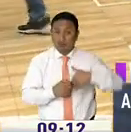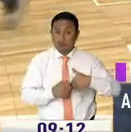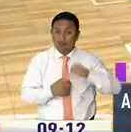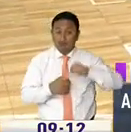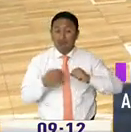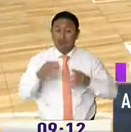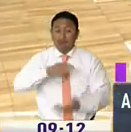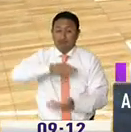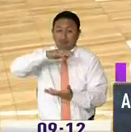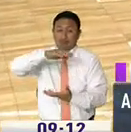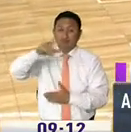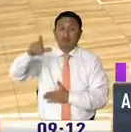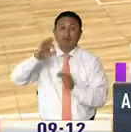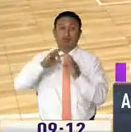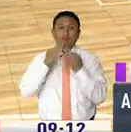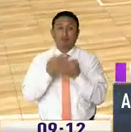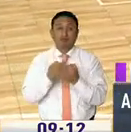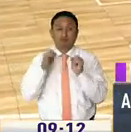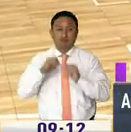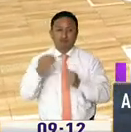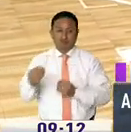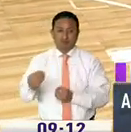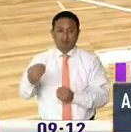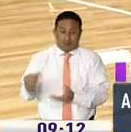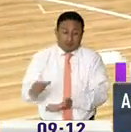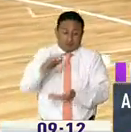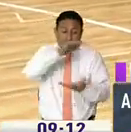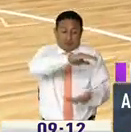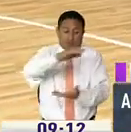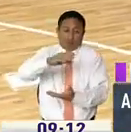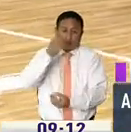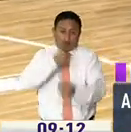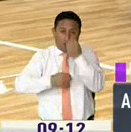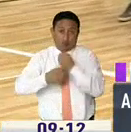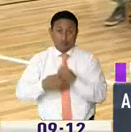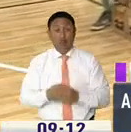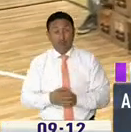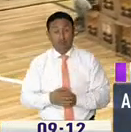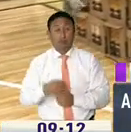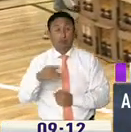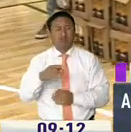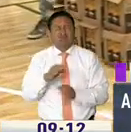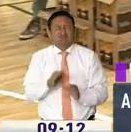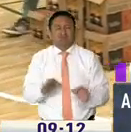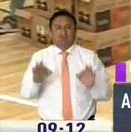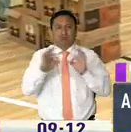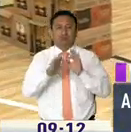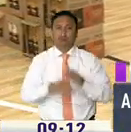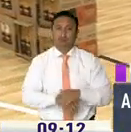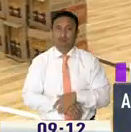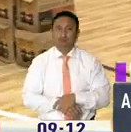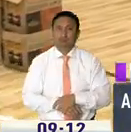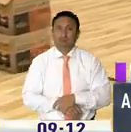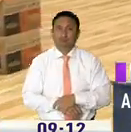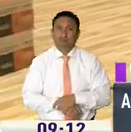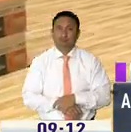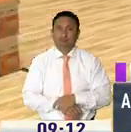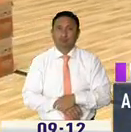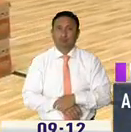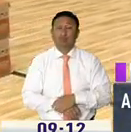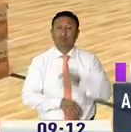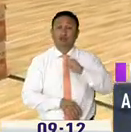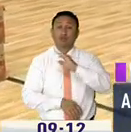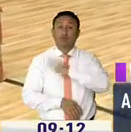cantidad de kits para que las familias se puedan abastecer de alimentos, sobre todo, que es la principal urgencia. Como patronato,